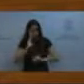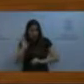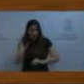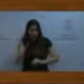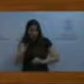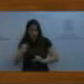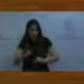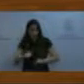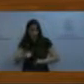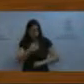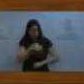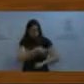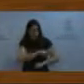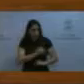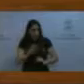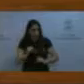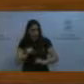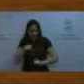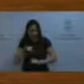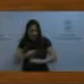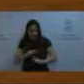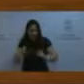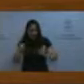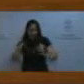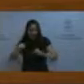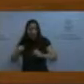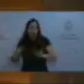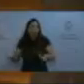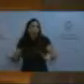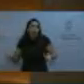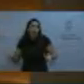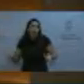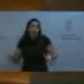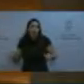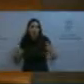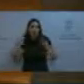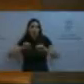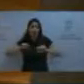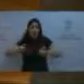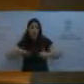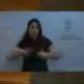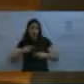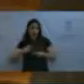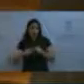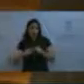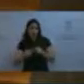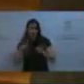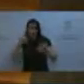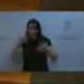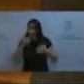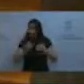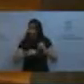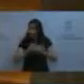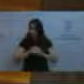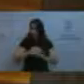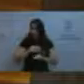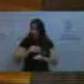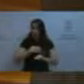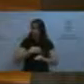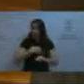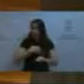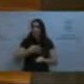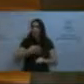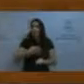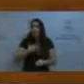¿Directamente? ¿Ustedes? ¿Esta Cámara? Quizás se pactaron cosas que ustedes no podían pactar y que solo puede aprobar esta Cámara.